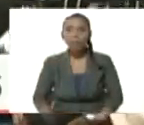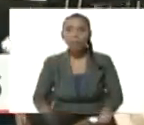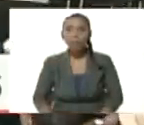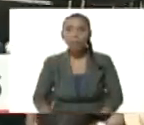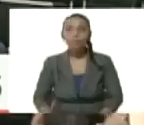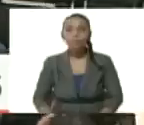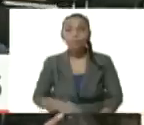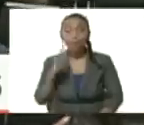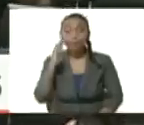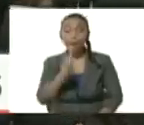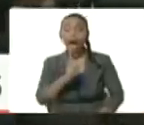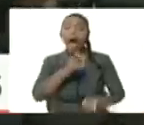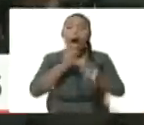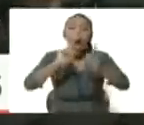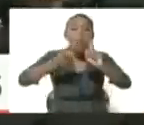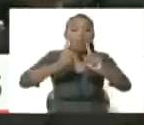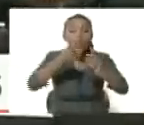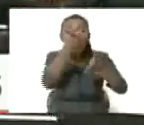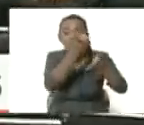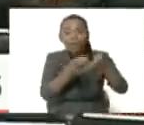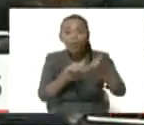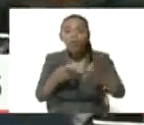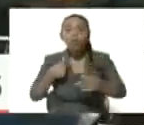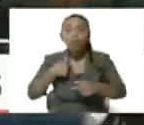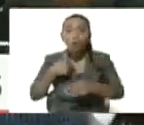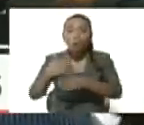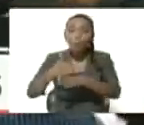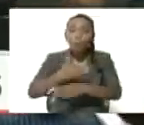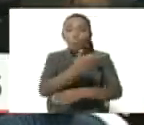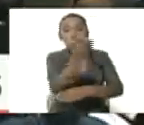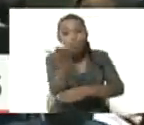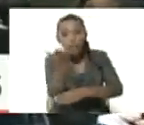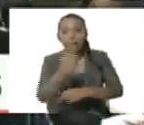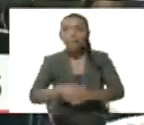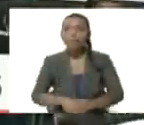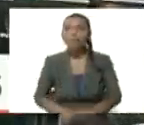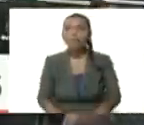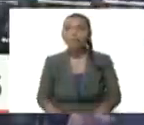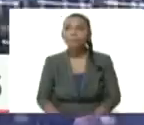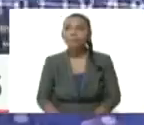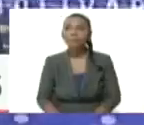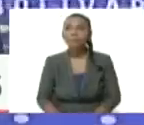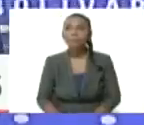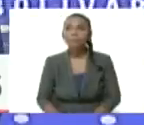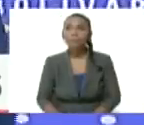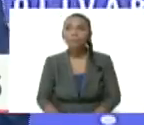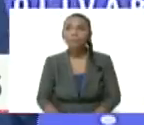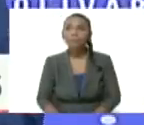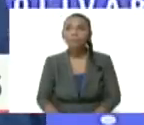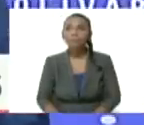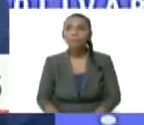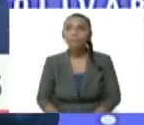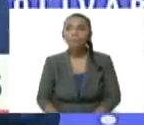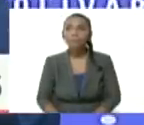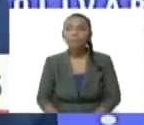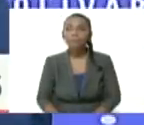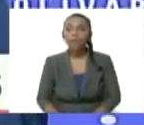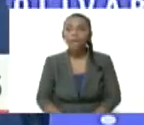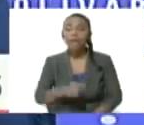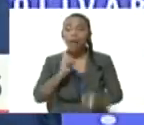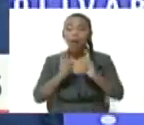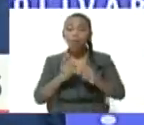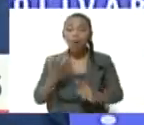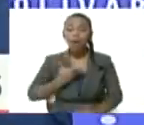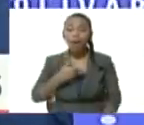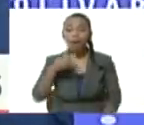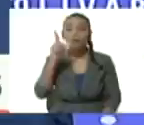Fíjense algunos datos que comparto con ustedes y con Elio Abrams. De los alcaldes y